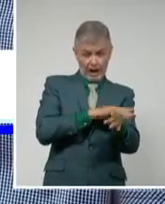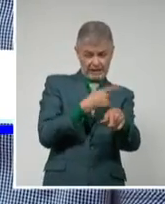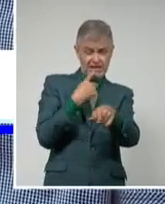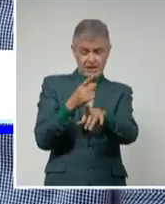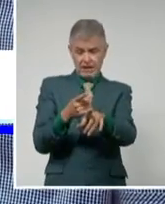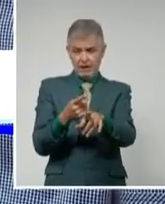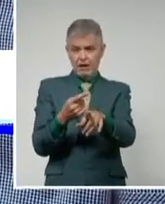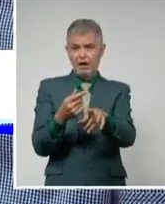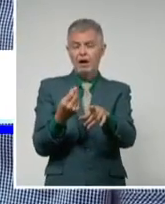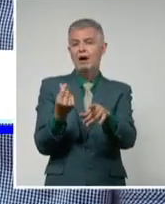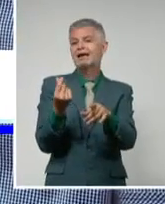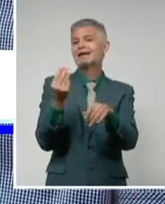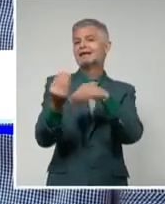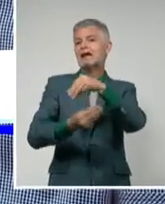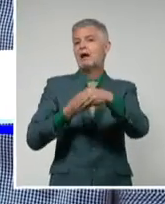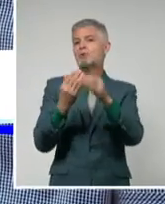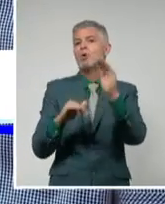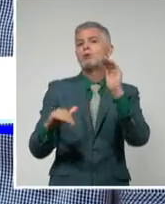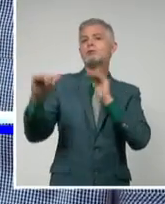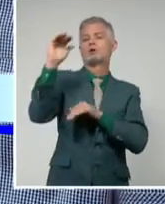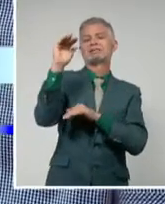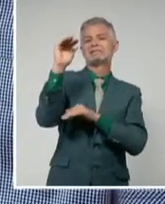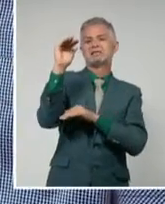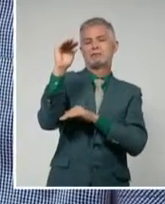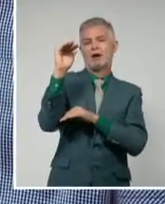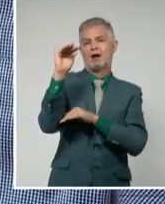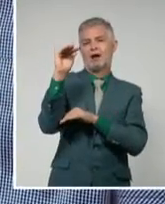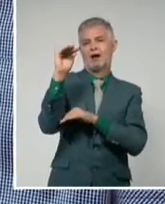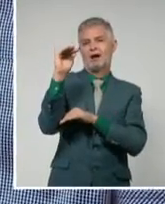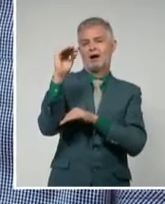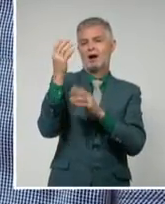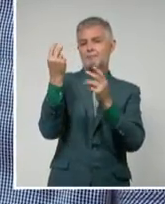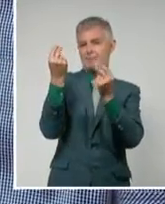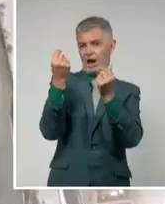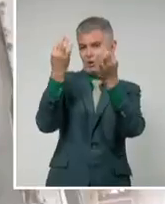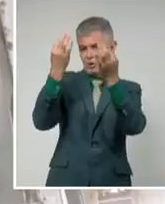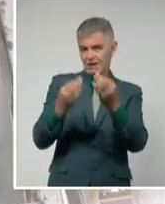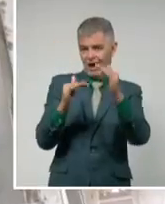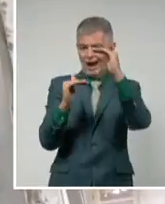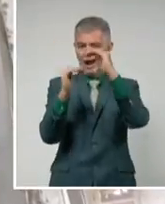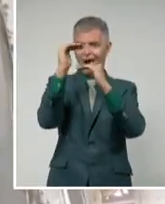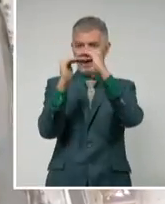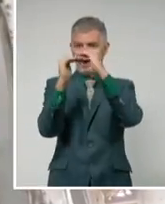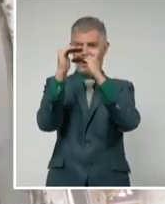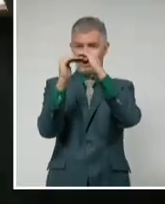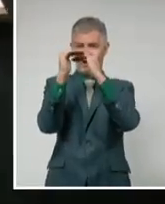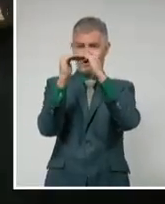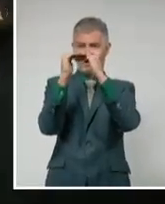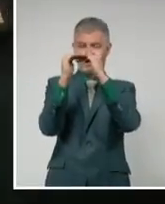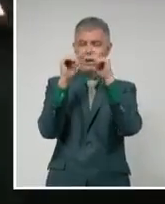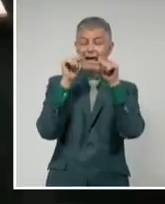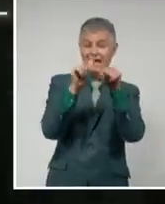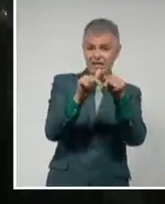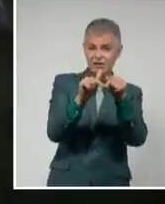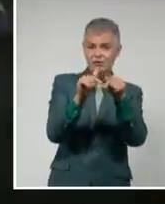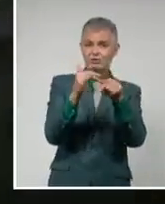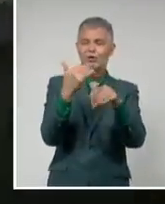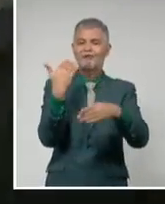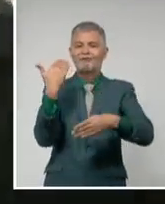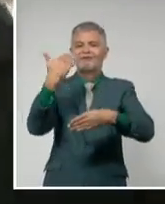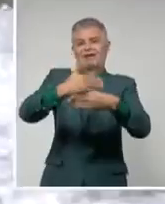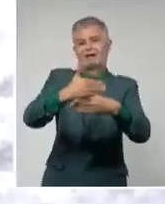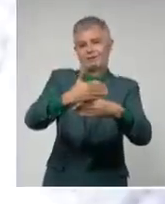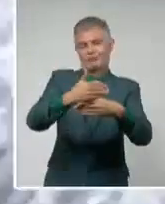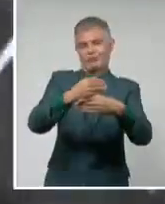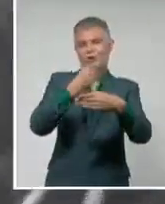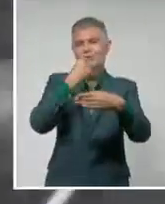está sobrevaluado, es decir, está por encima del valor de equilibrio que debe tener. Este fenómeno representa un freno para las